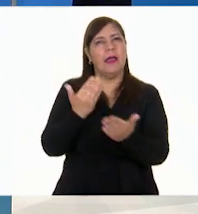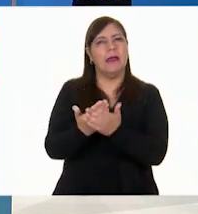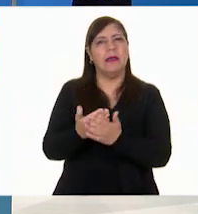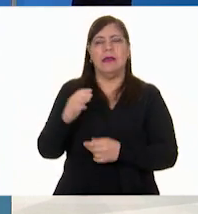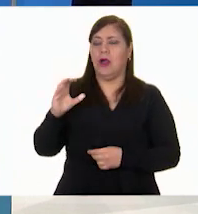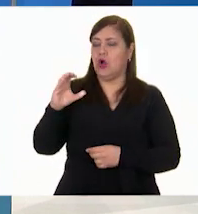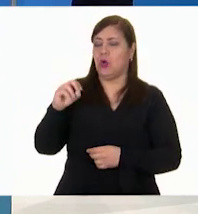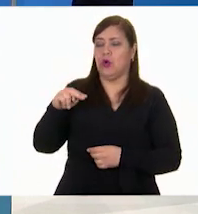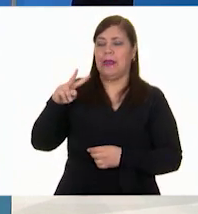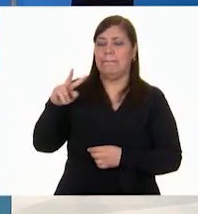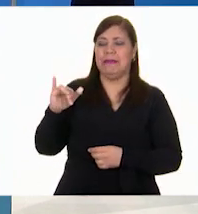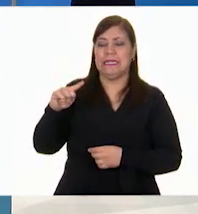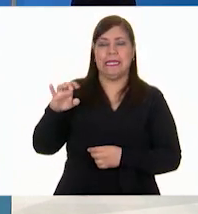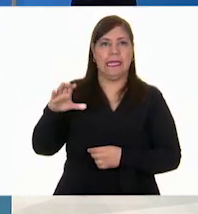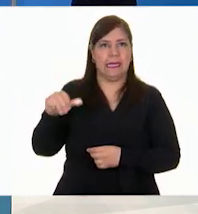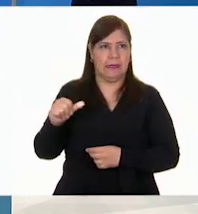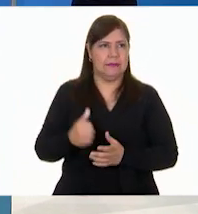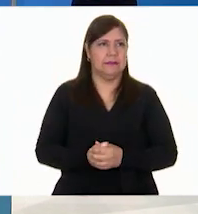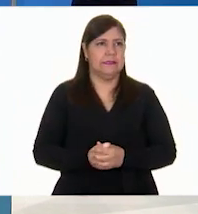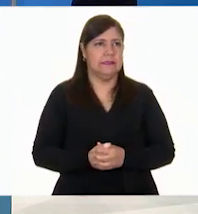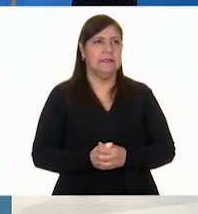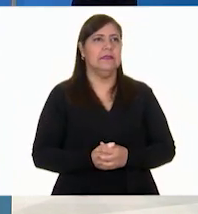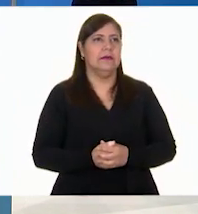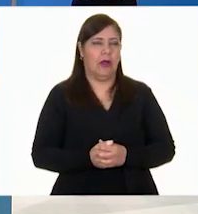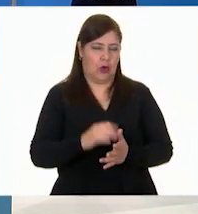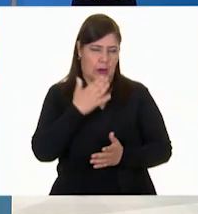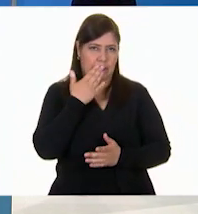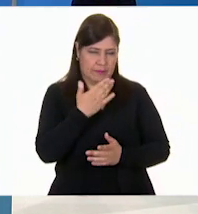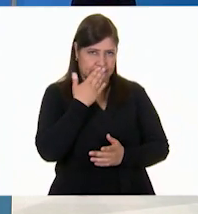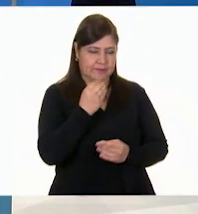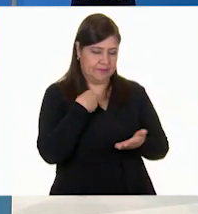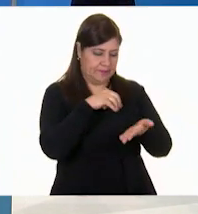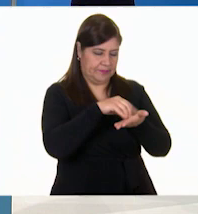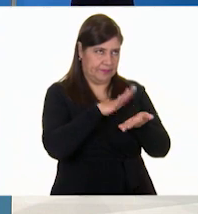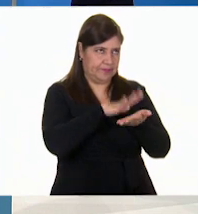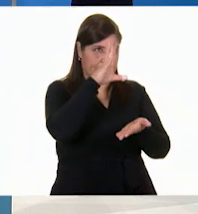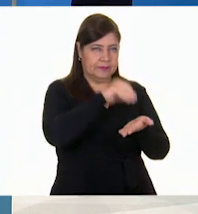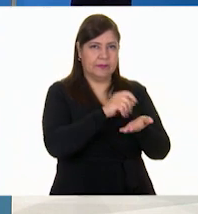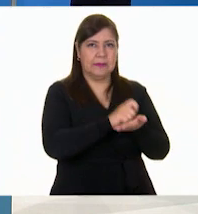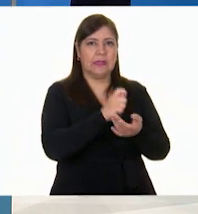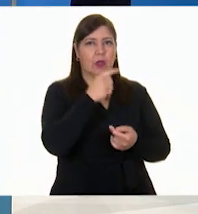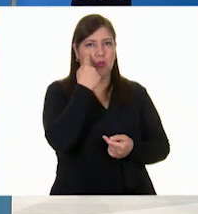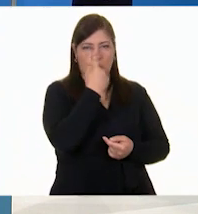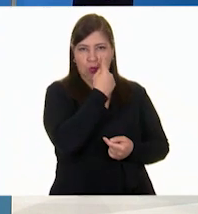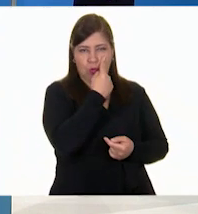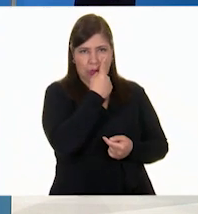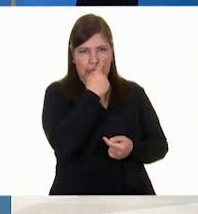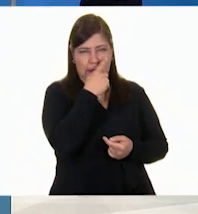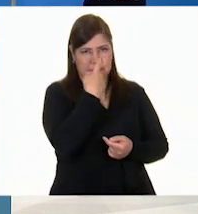aquí. Expresar mi punto de vista